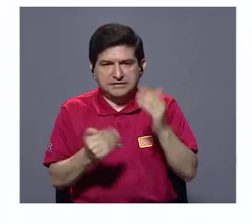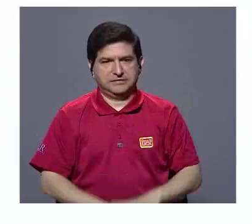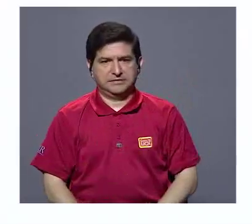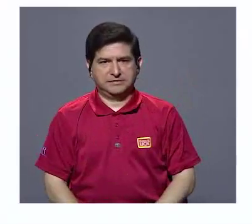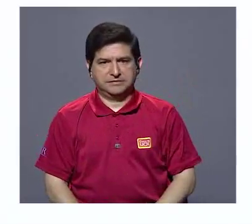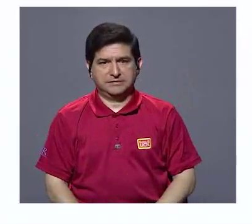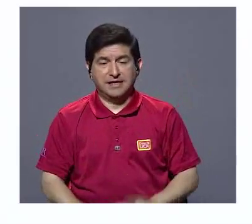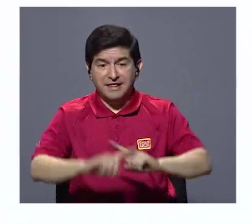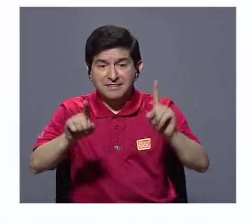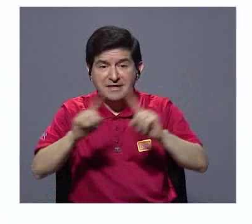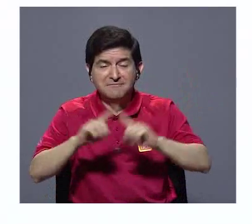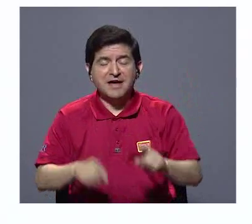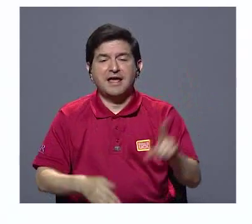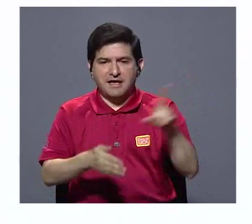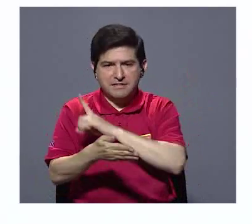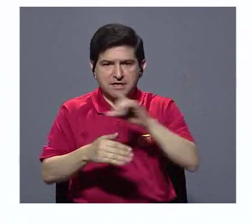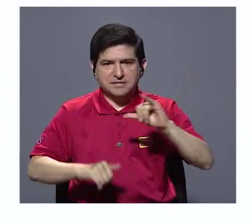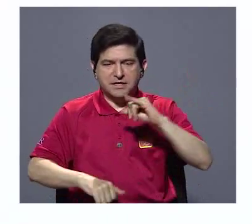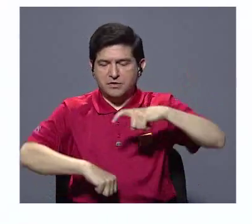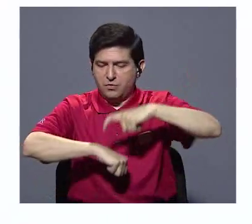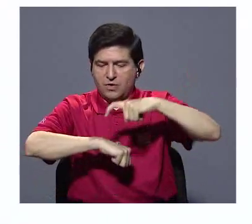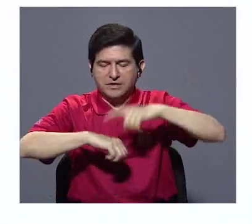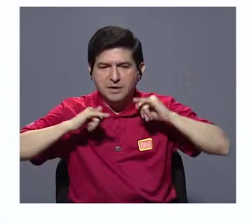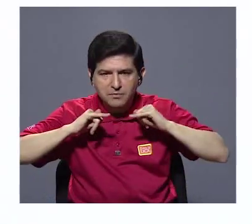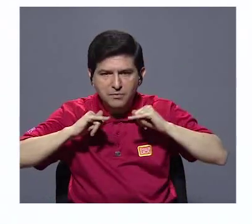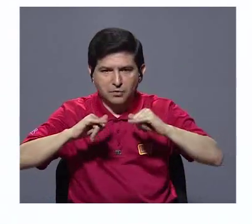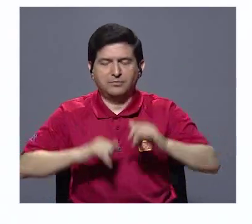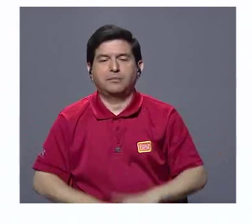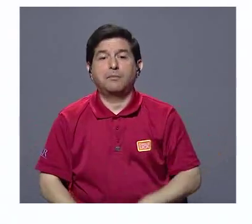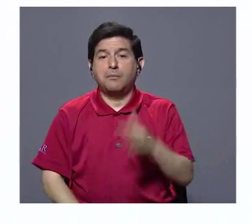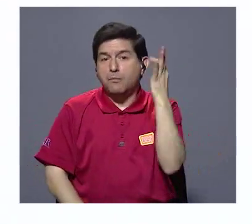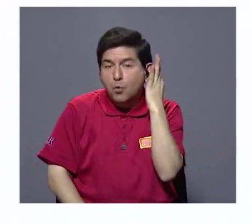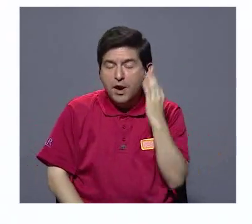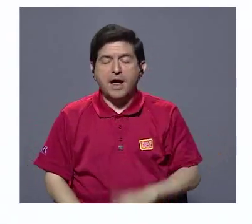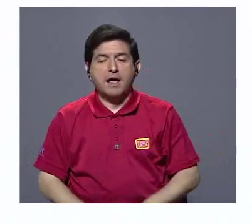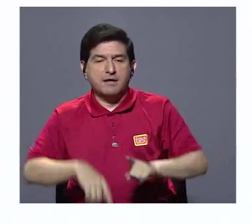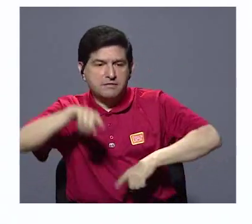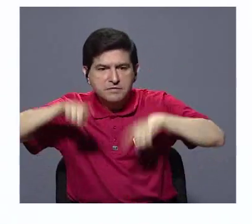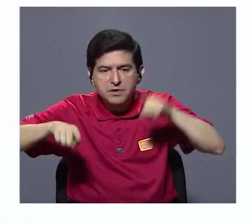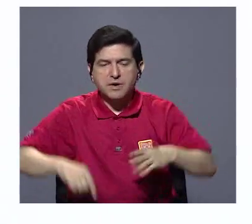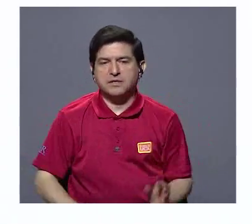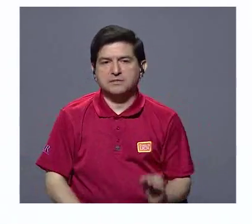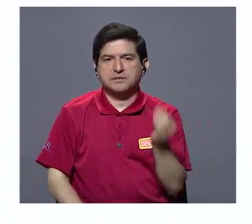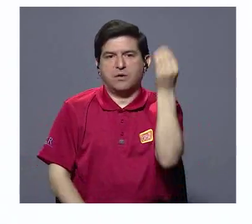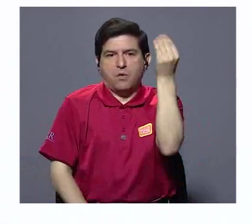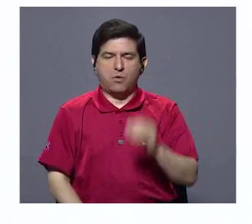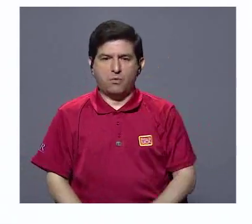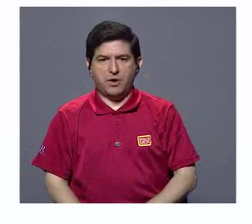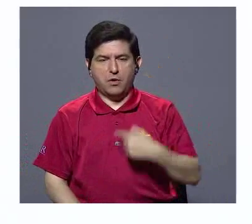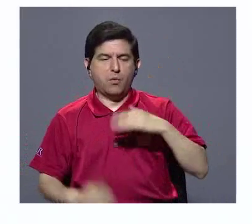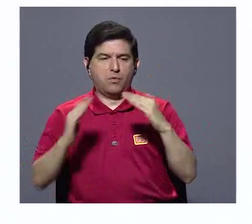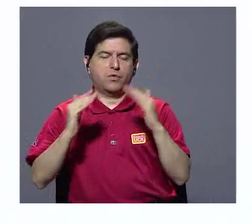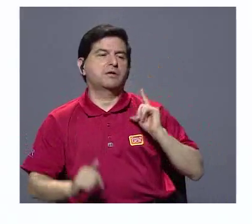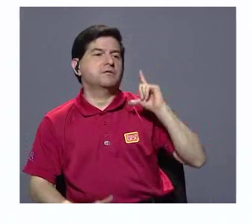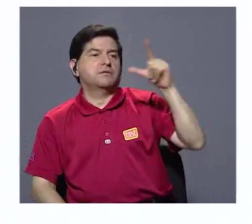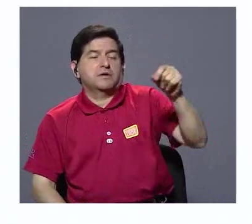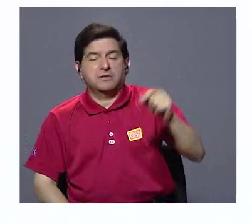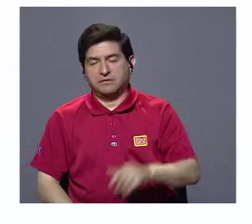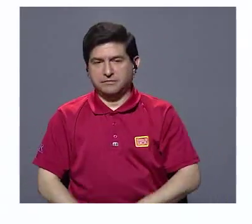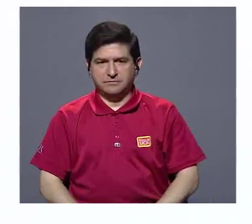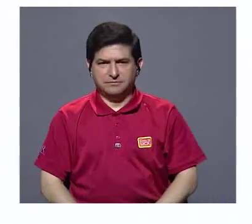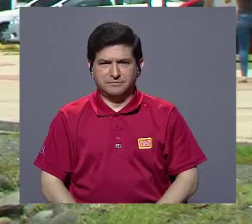cosas, ¿verdad? O sea, muchas discriminaciones al mismo tiempo. Por ser mujer, por ser diversa, por ser joven, por ser del